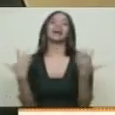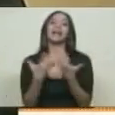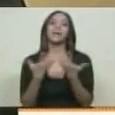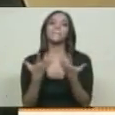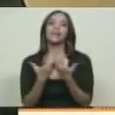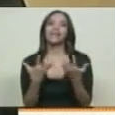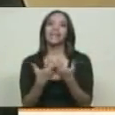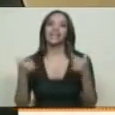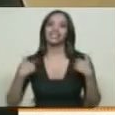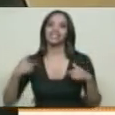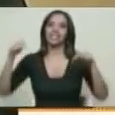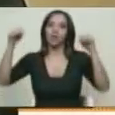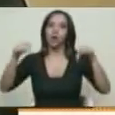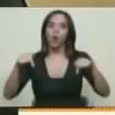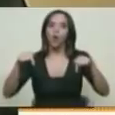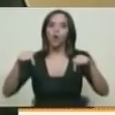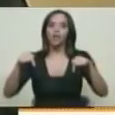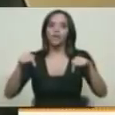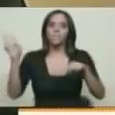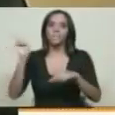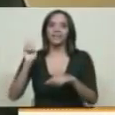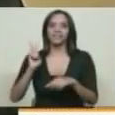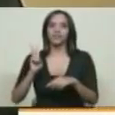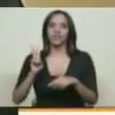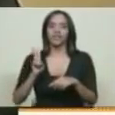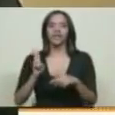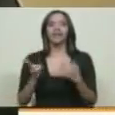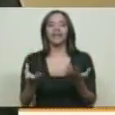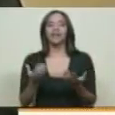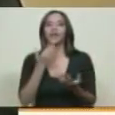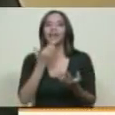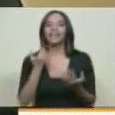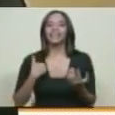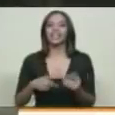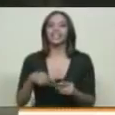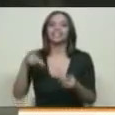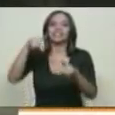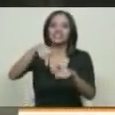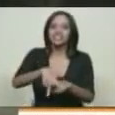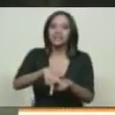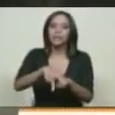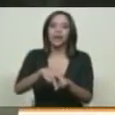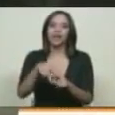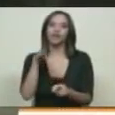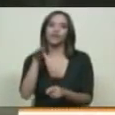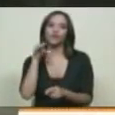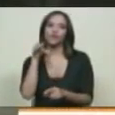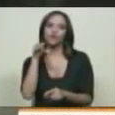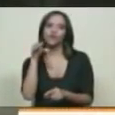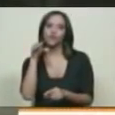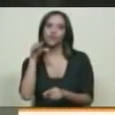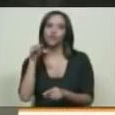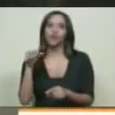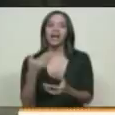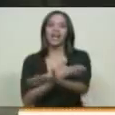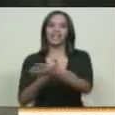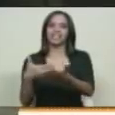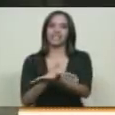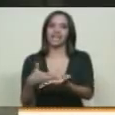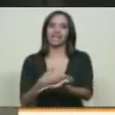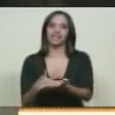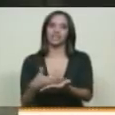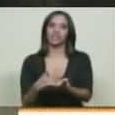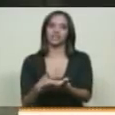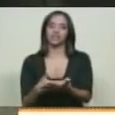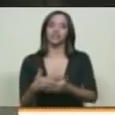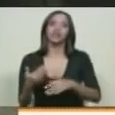día Venezuela es con alguien que le quiere someter para chuparle la sangre. Y hoy,